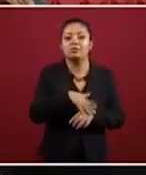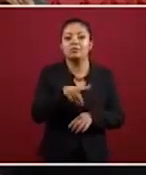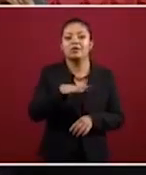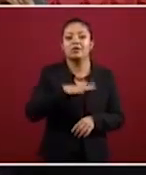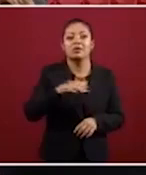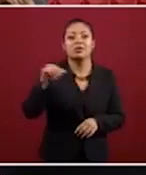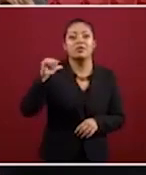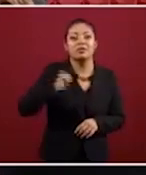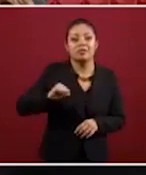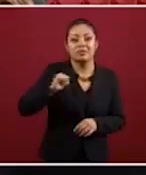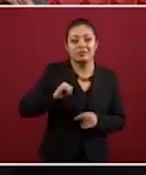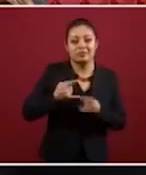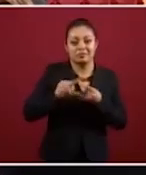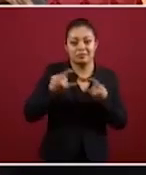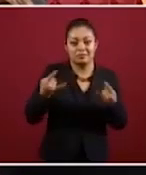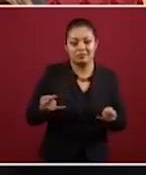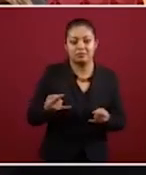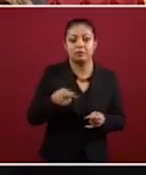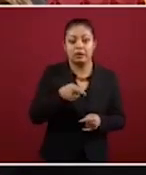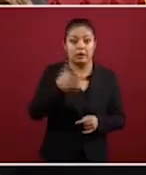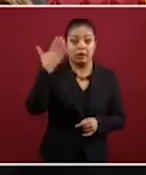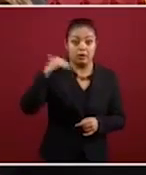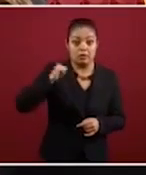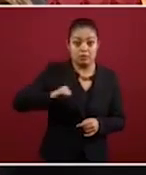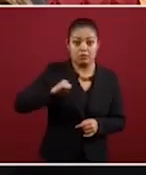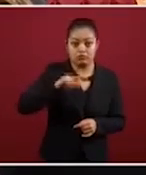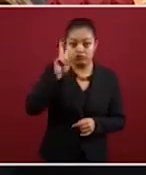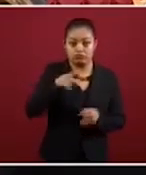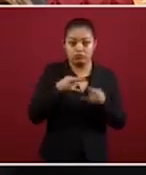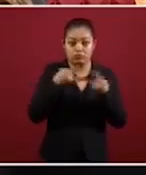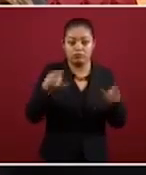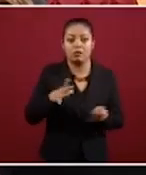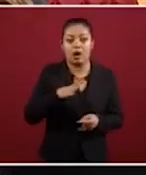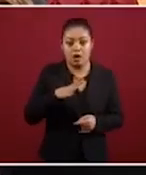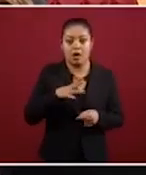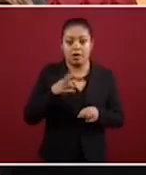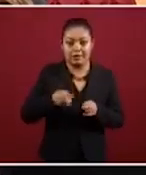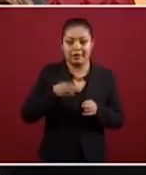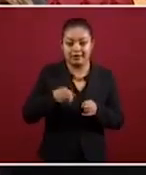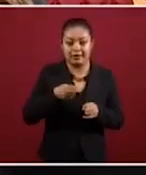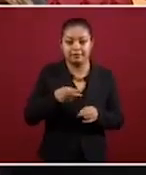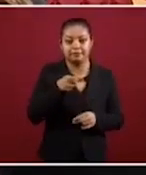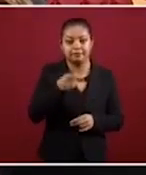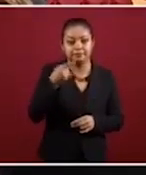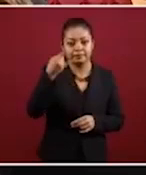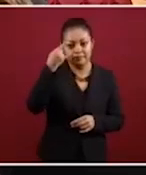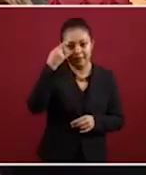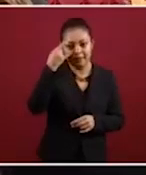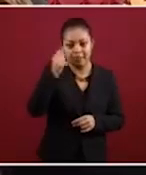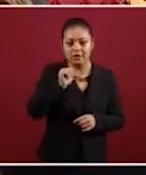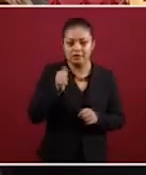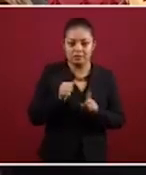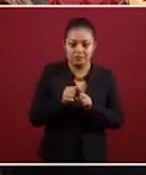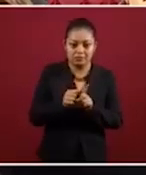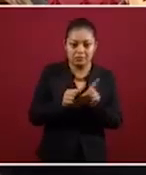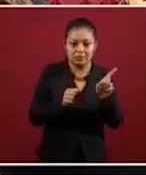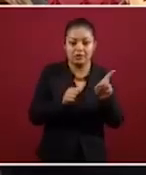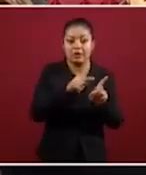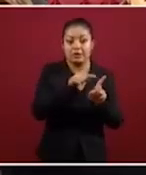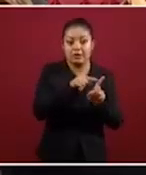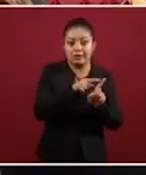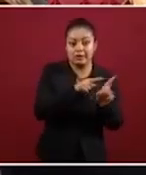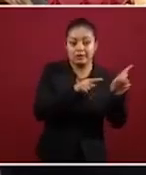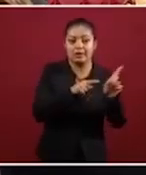donde existía ya el tren. De Campeche, que es la parte de la costa, nos lanzamos hacia